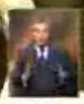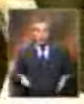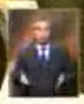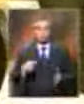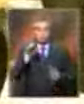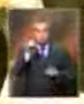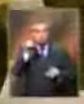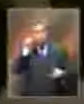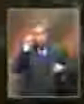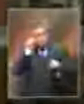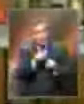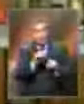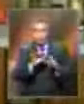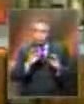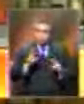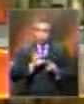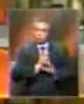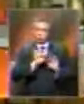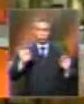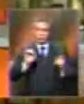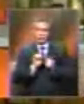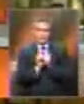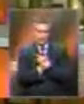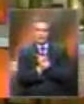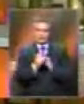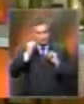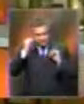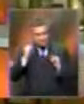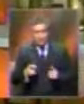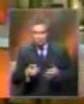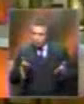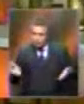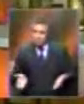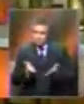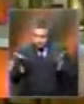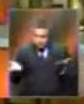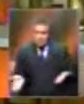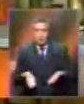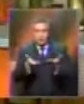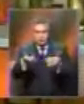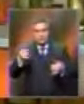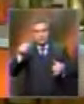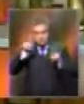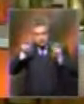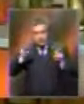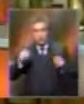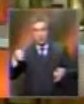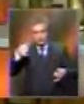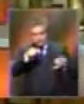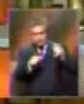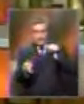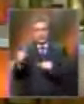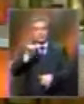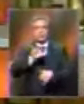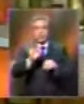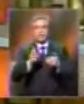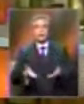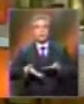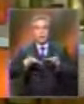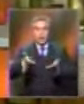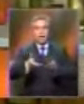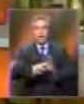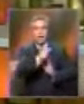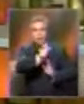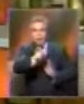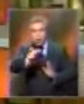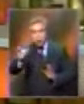yo creo que el objetivo nunca va a cambiar, que siempre fomentar el área de la ciencia y entregarle a los